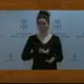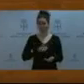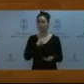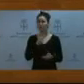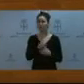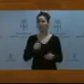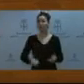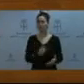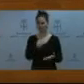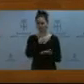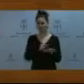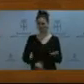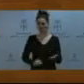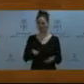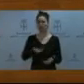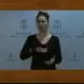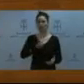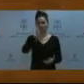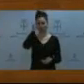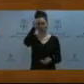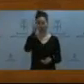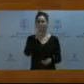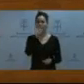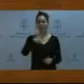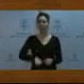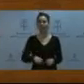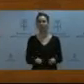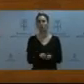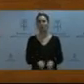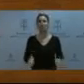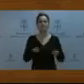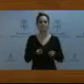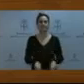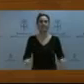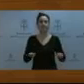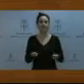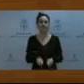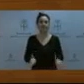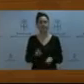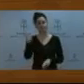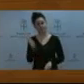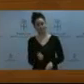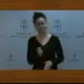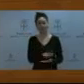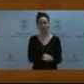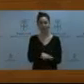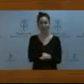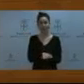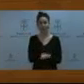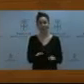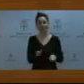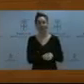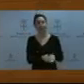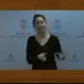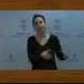Cabrales, porque aquí continuamente siempre se viene a decir que esta izquierda tan radical, todas